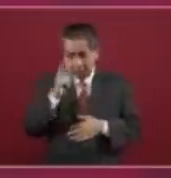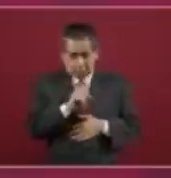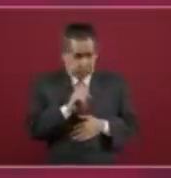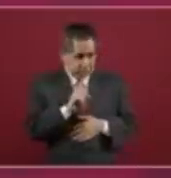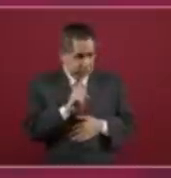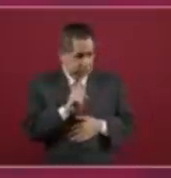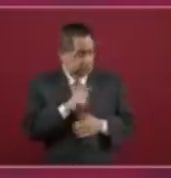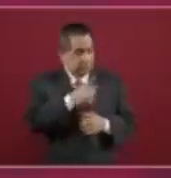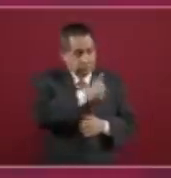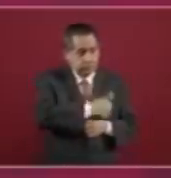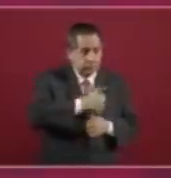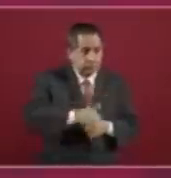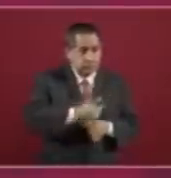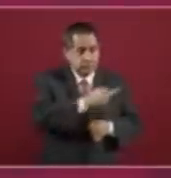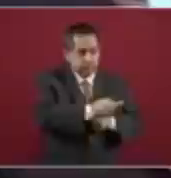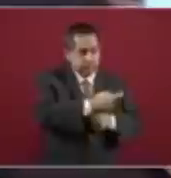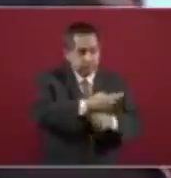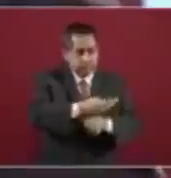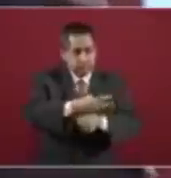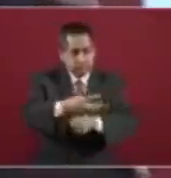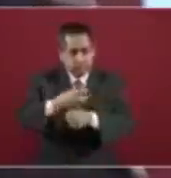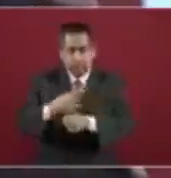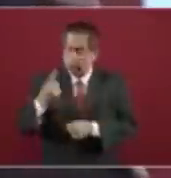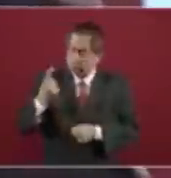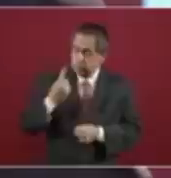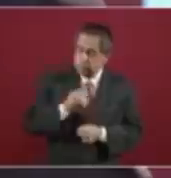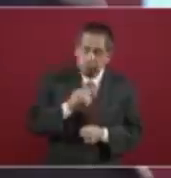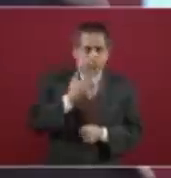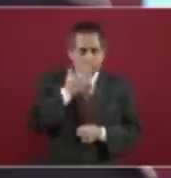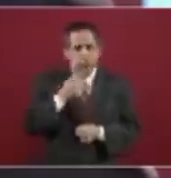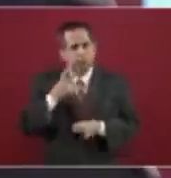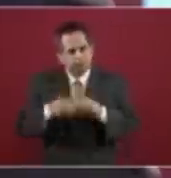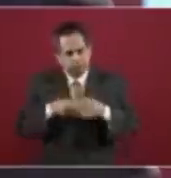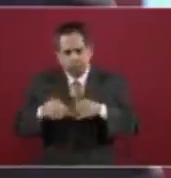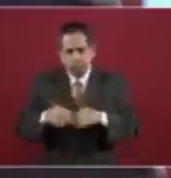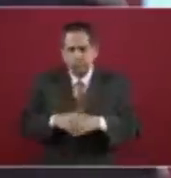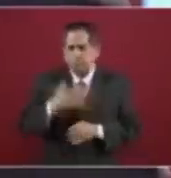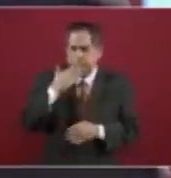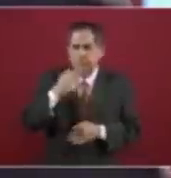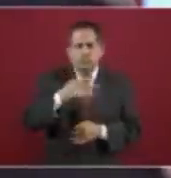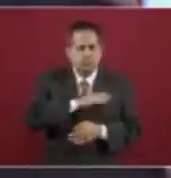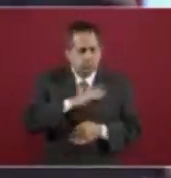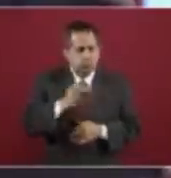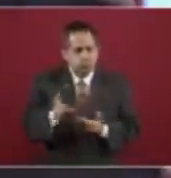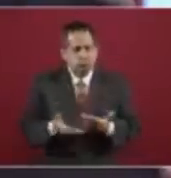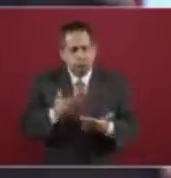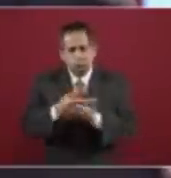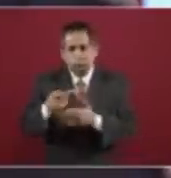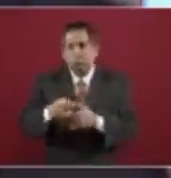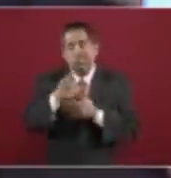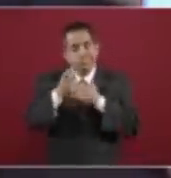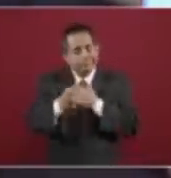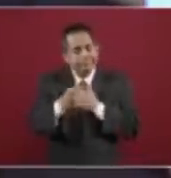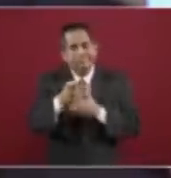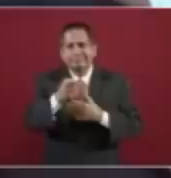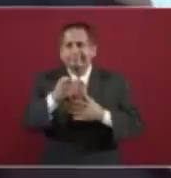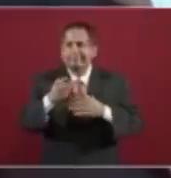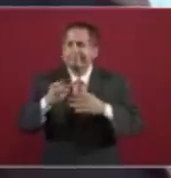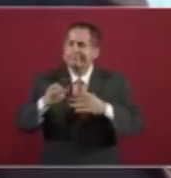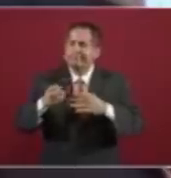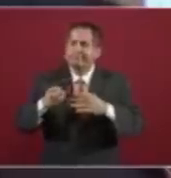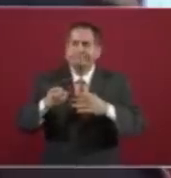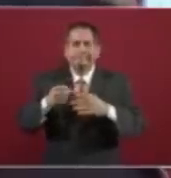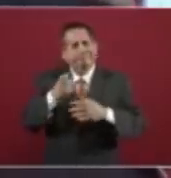cada grado. Entonces, estamos trabajando en eso. Qué bien que lo planteas. Gracias. Que esos son de los